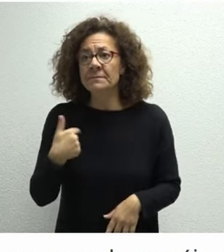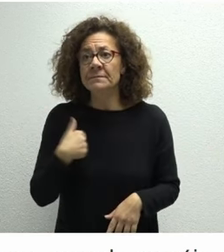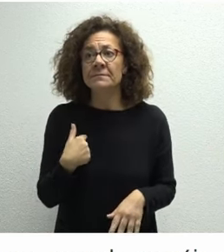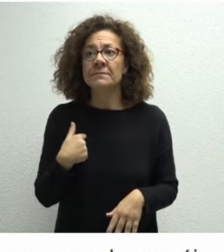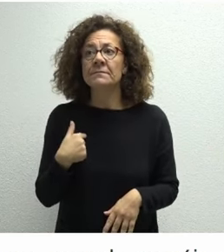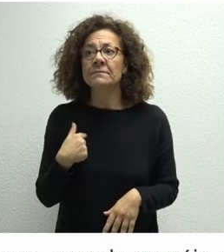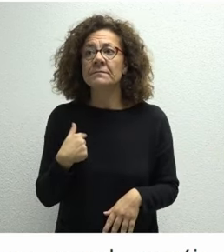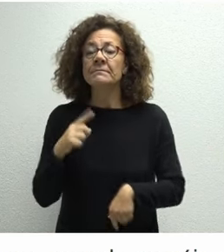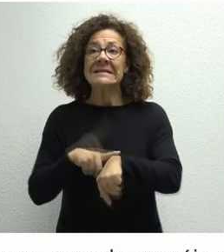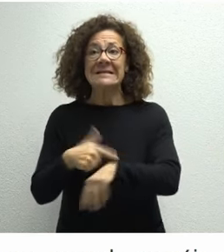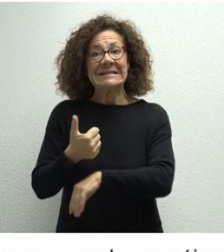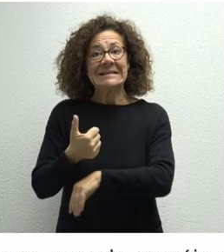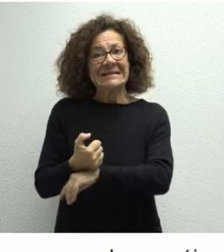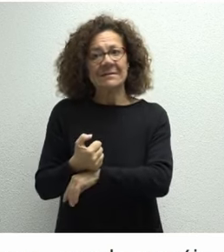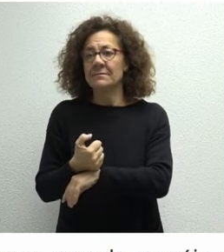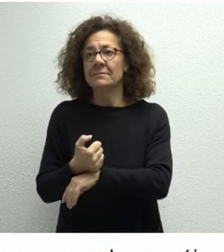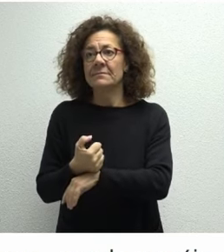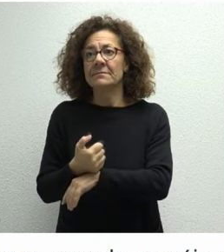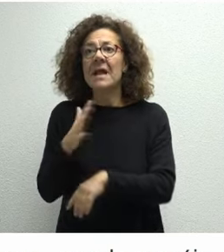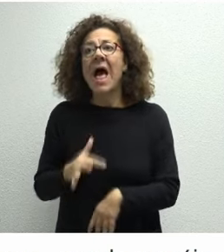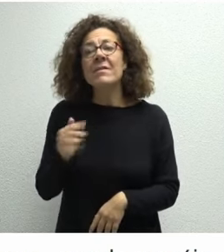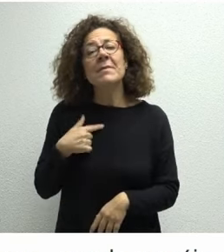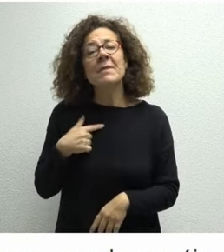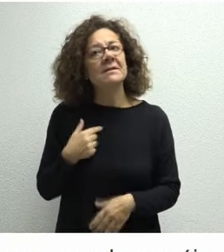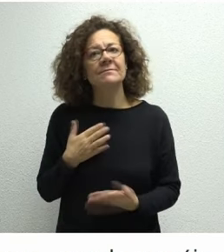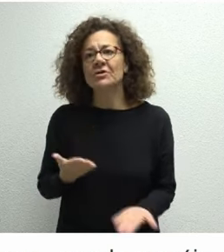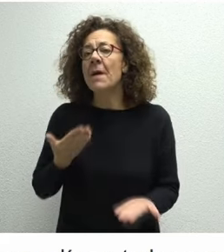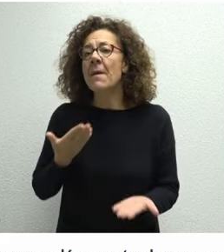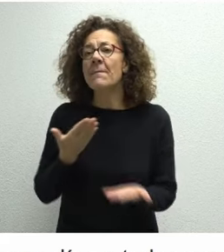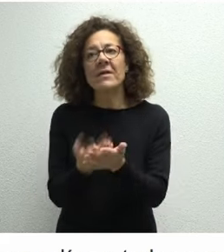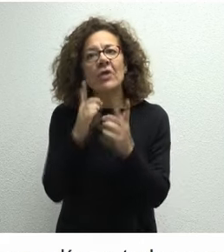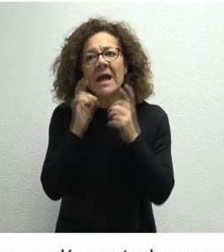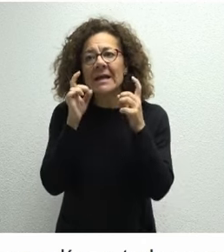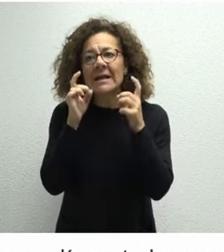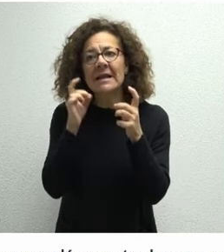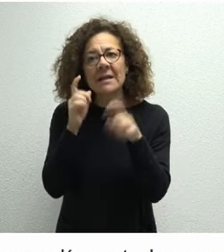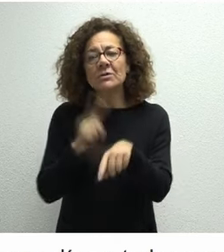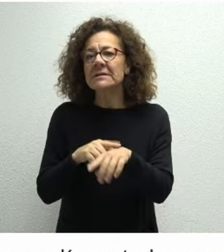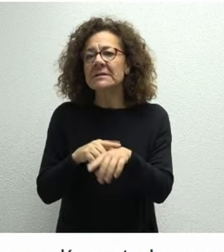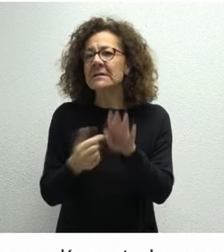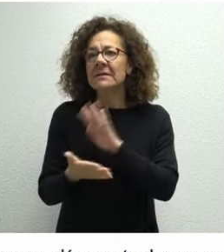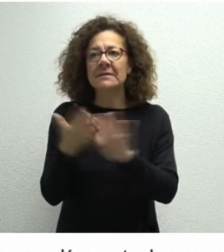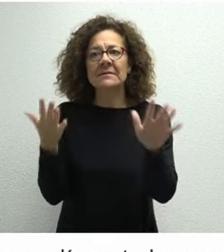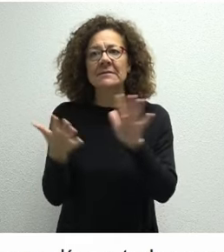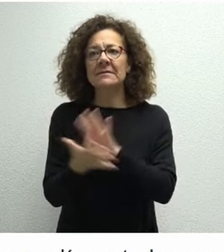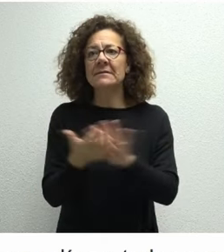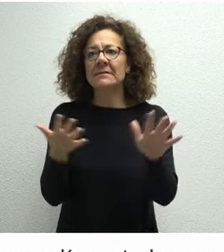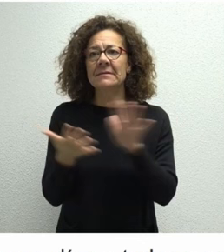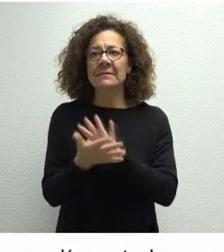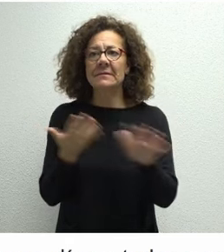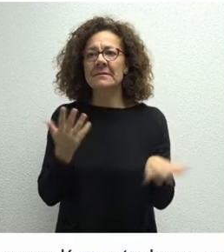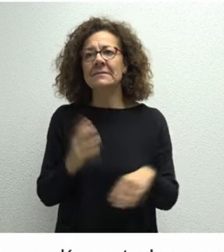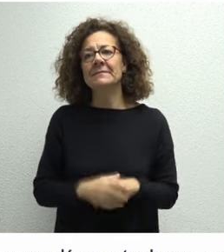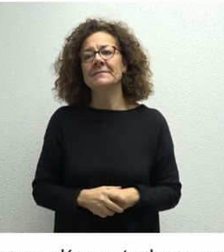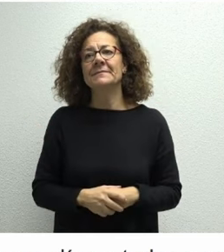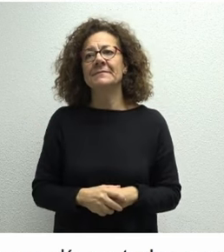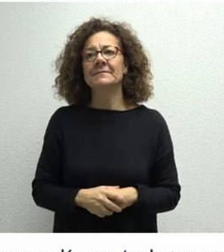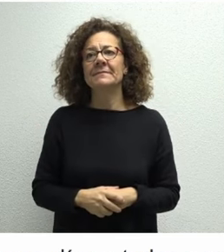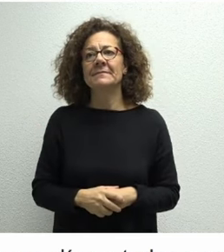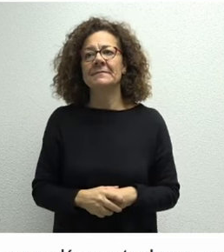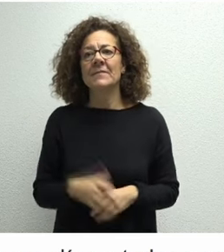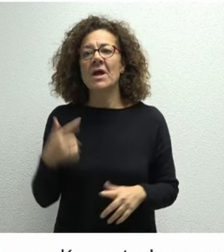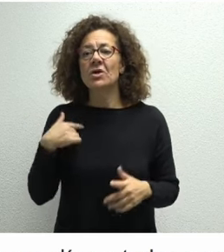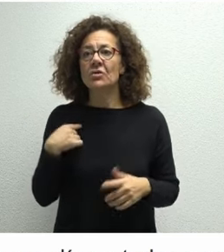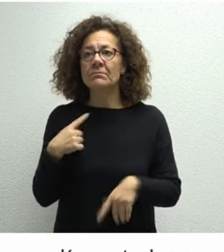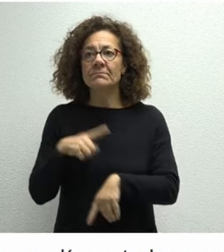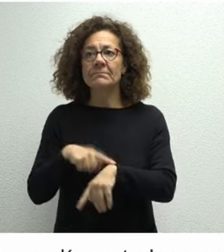el cronómetro porque si no Además nos han pedido que que tratemos de de ser rápidos de de acortar un poco así que me voy